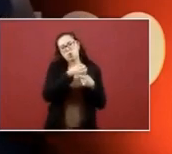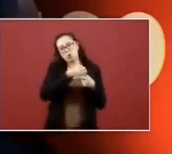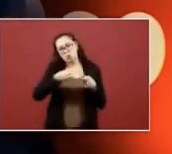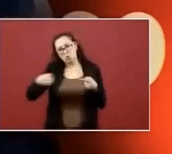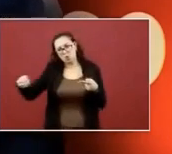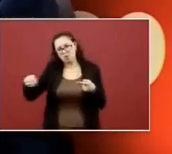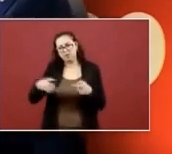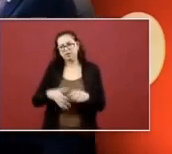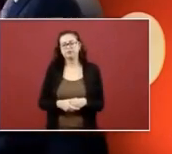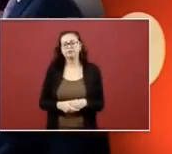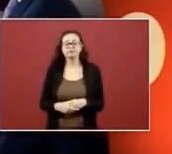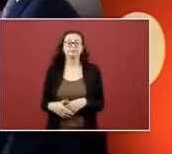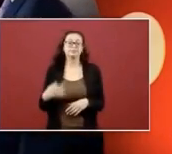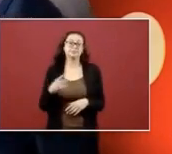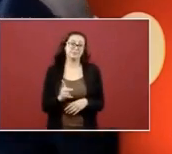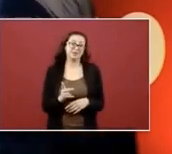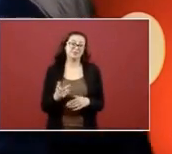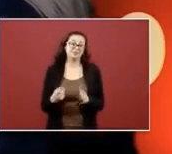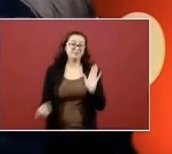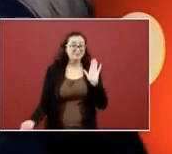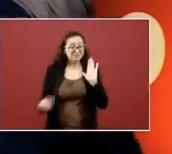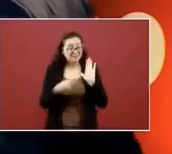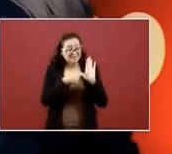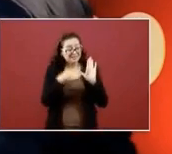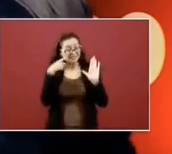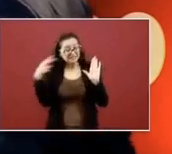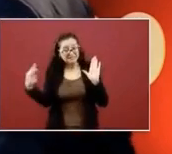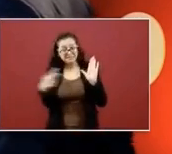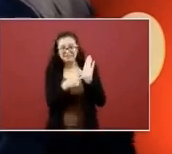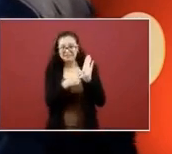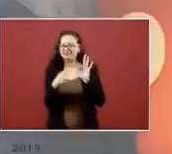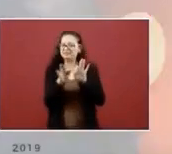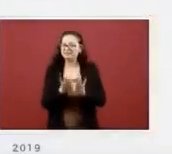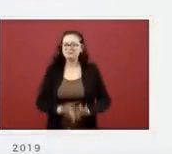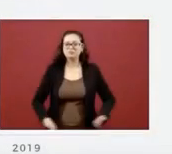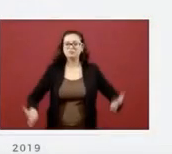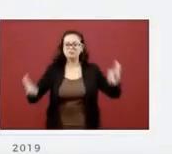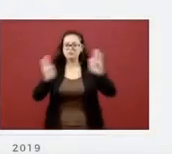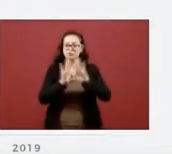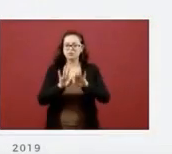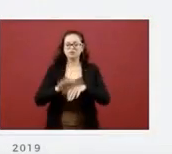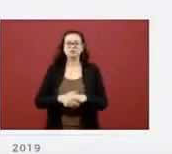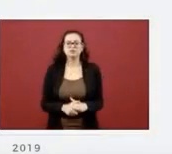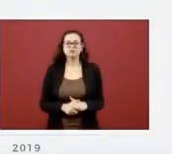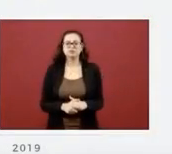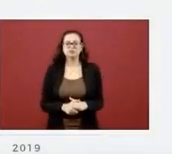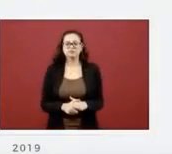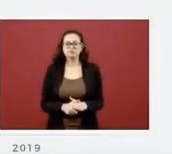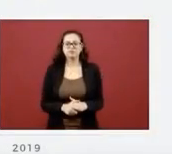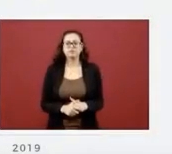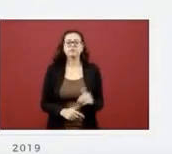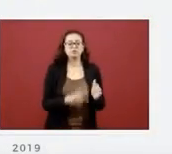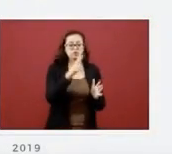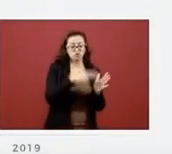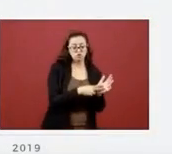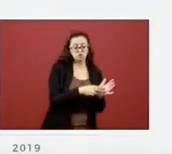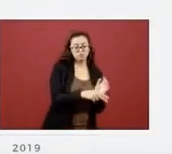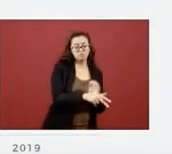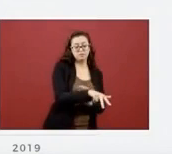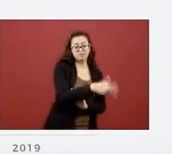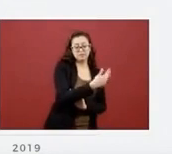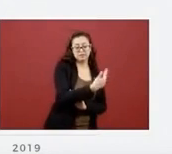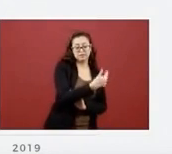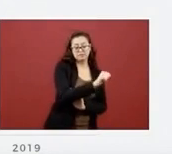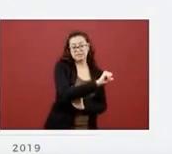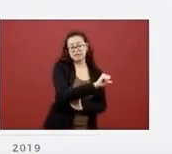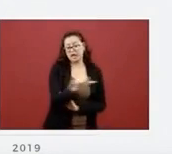pero aparte, noten esto es algo muy importante, ¿no? Durante el periodo 2013-2018, es